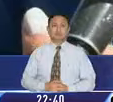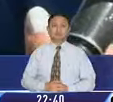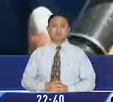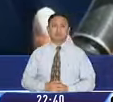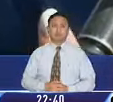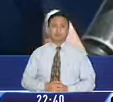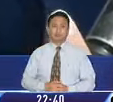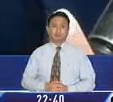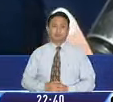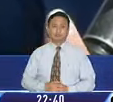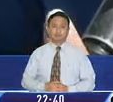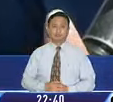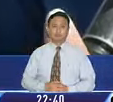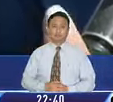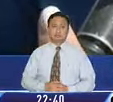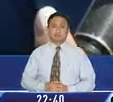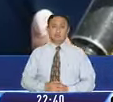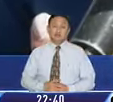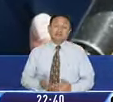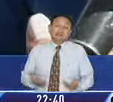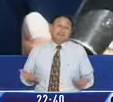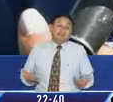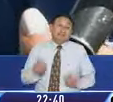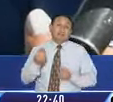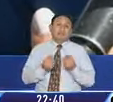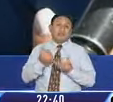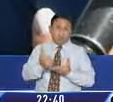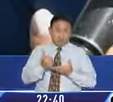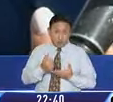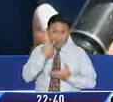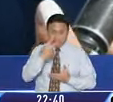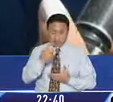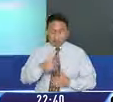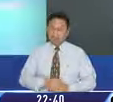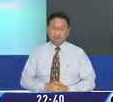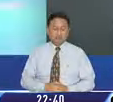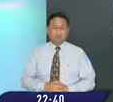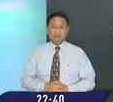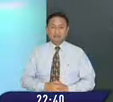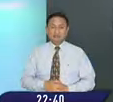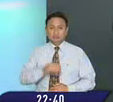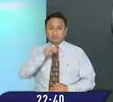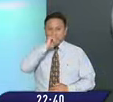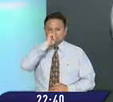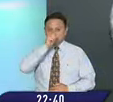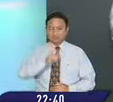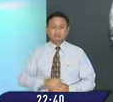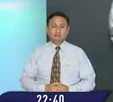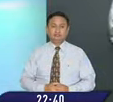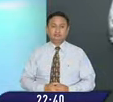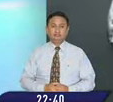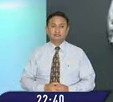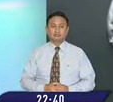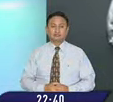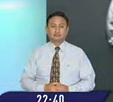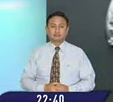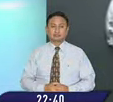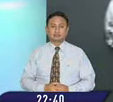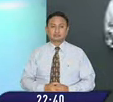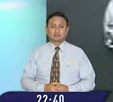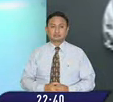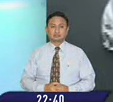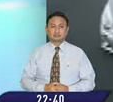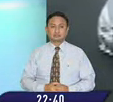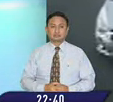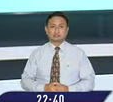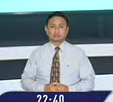pero quizás pasan, pero no basta con eso. En Quito informó Adriana